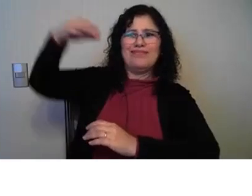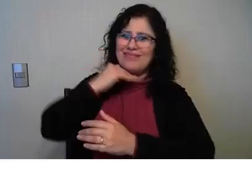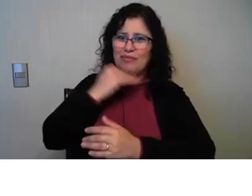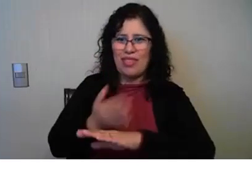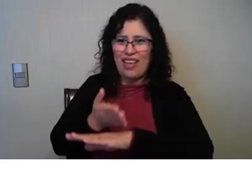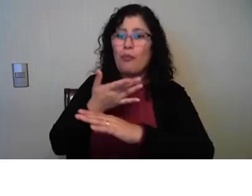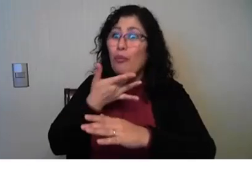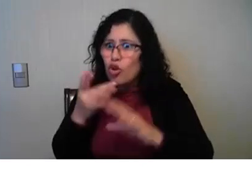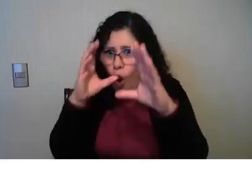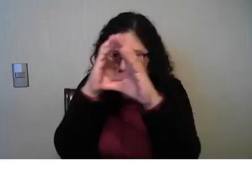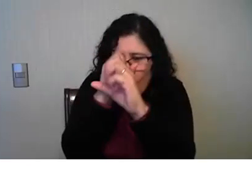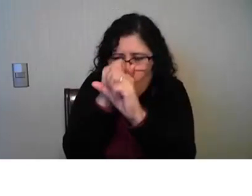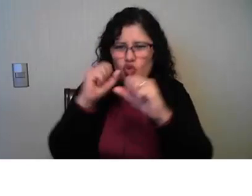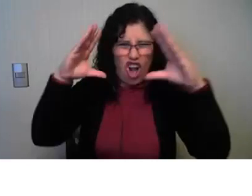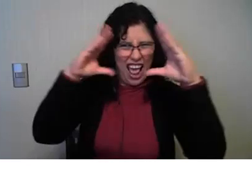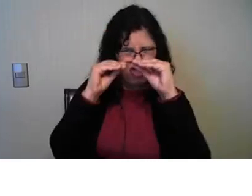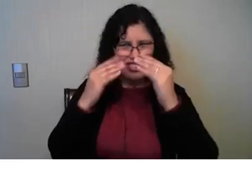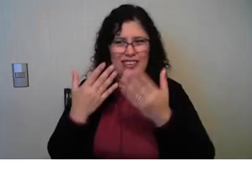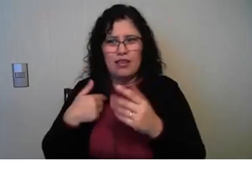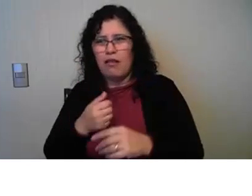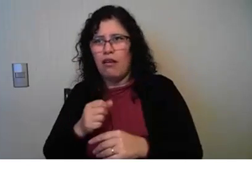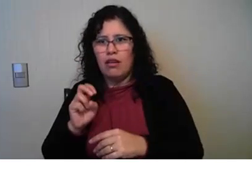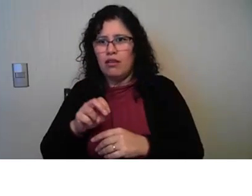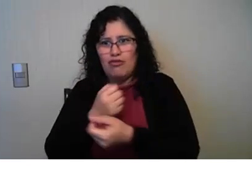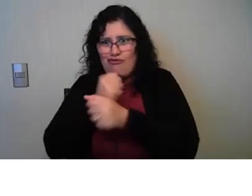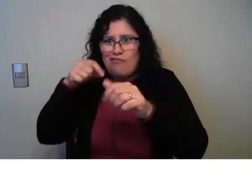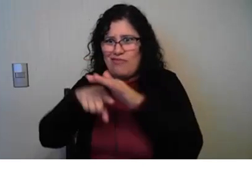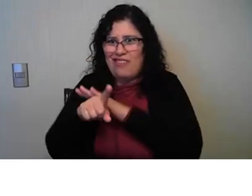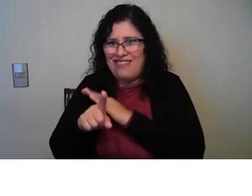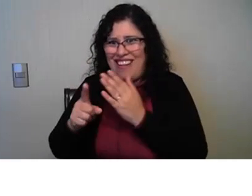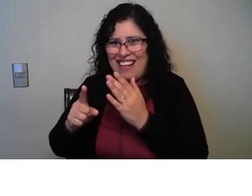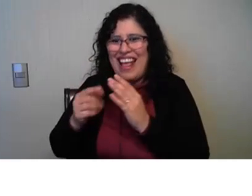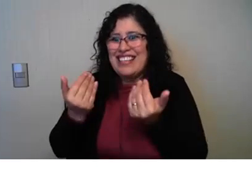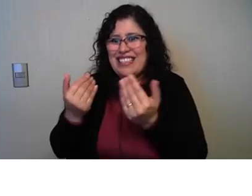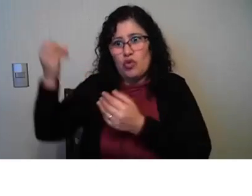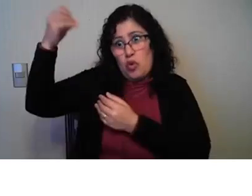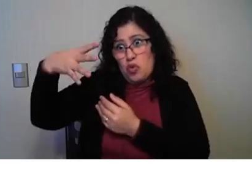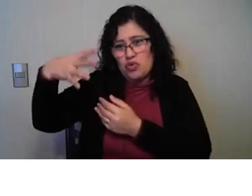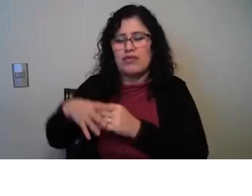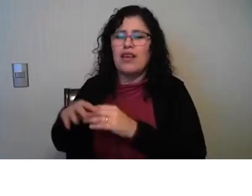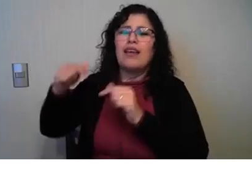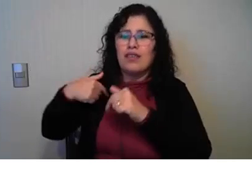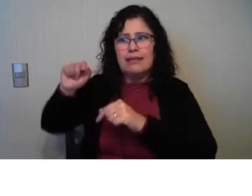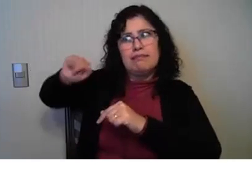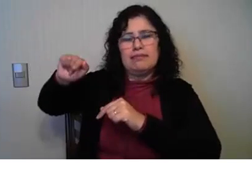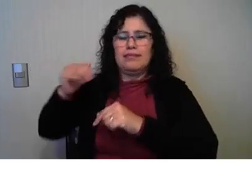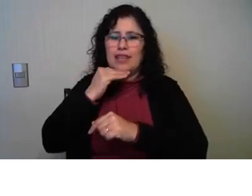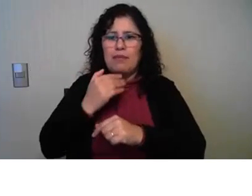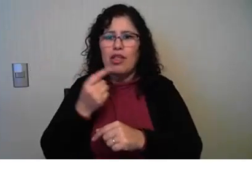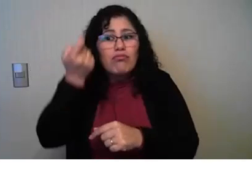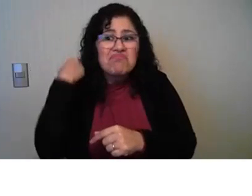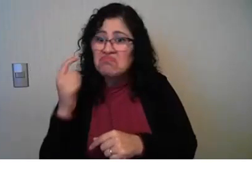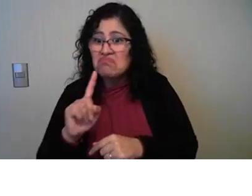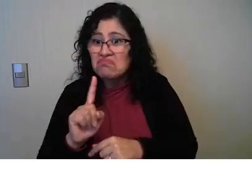Y además a funciones cognitivas superiores que vamos a ver y que pueden leer en